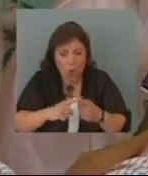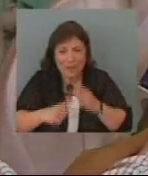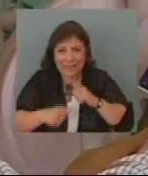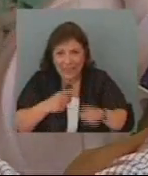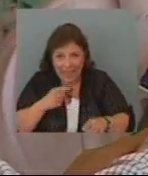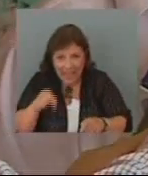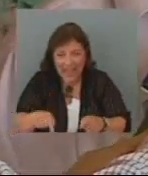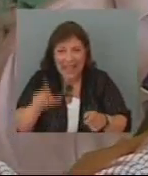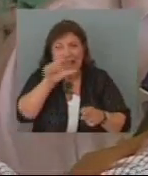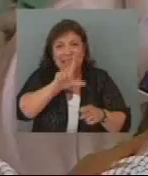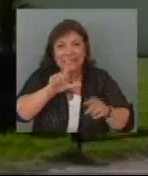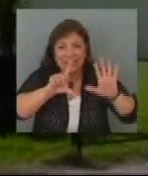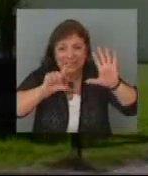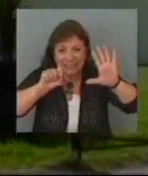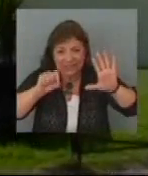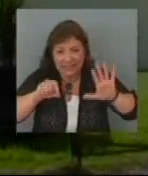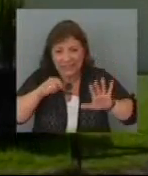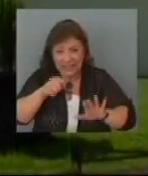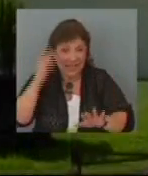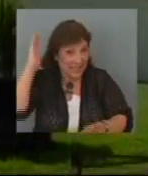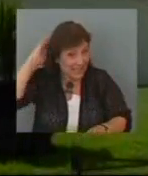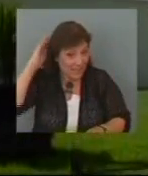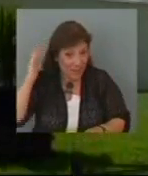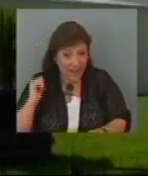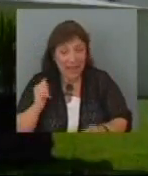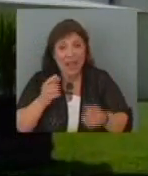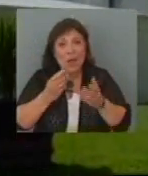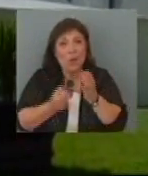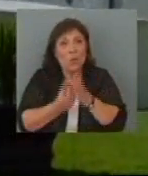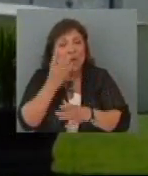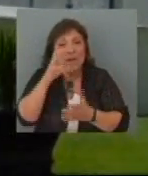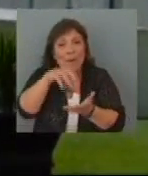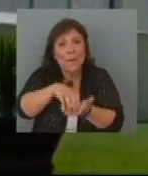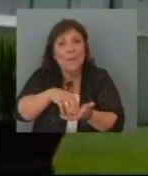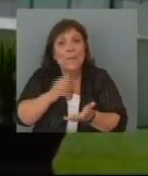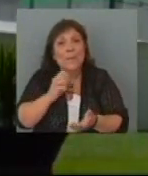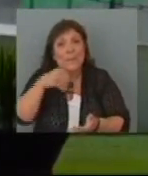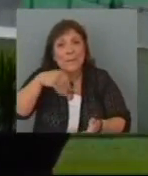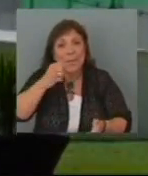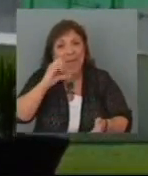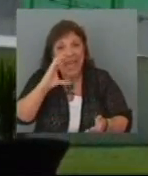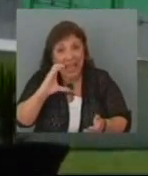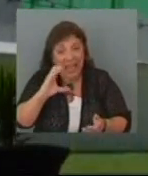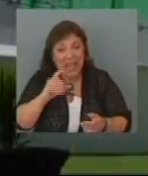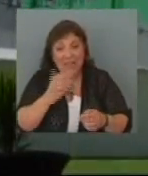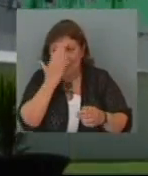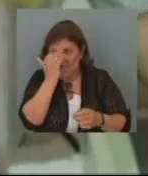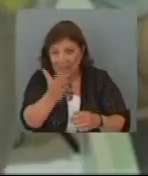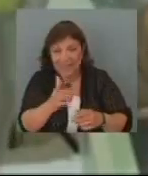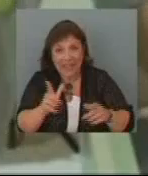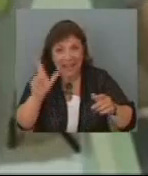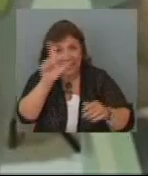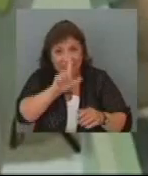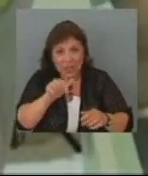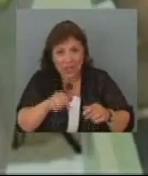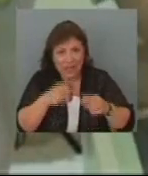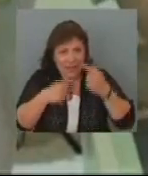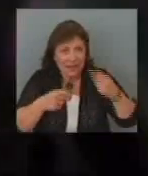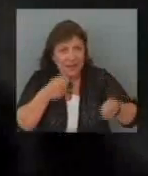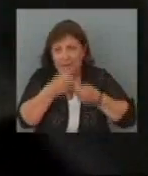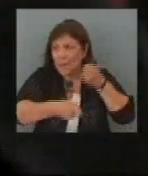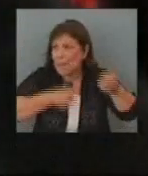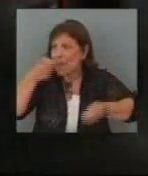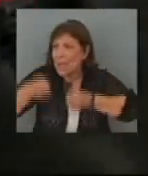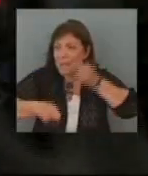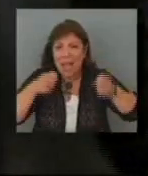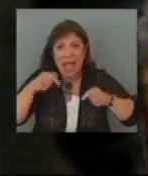el propio Liceo 70 que está aquí a nuestra espalda, un nuevo centro MEC que también va a estar frente al liceo. O sea, hay una batería de situaciones que